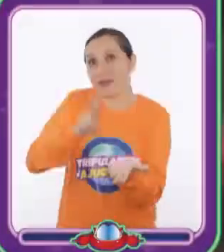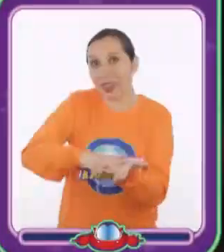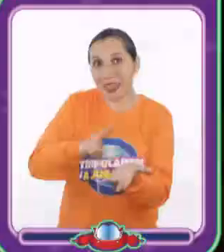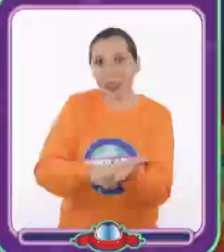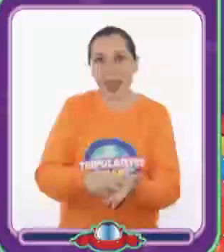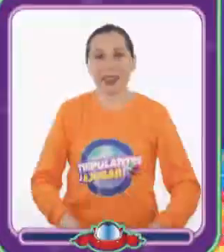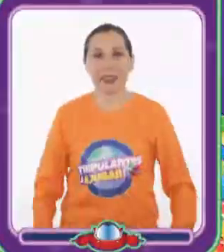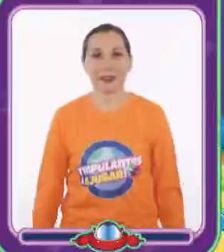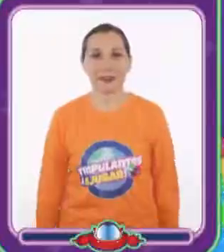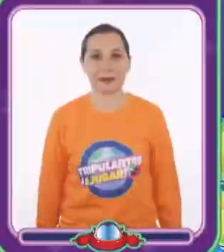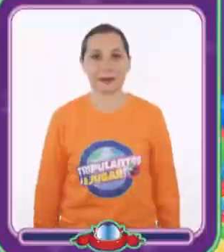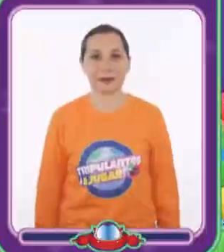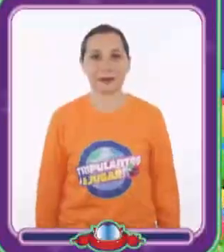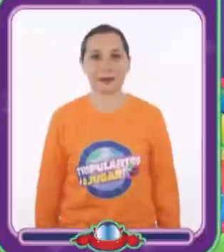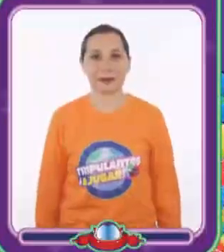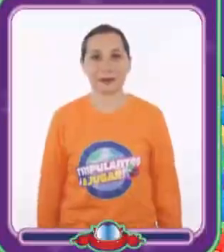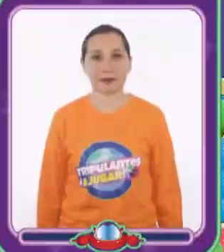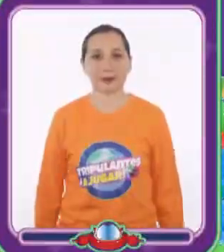de verdad.